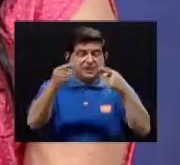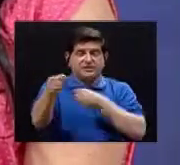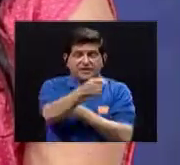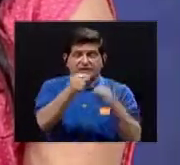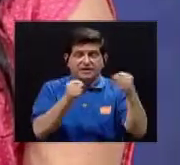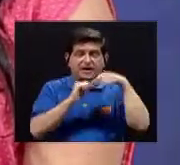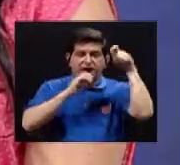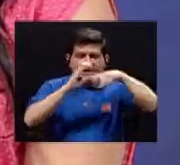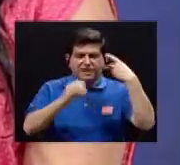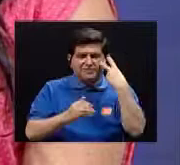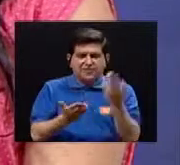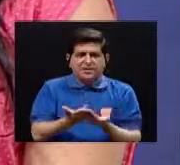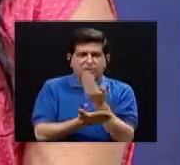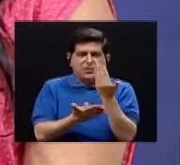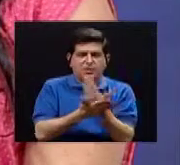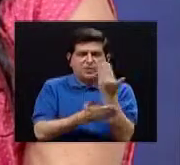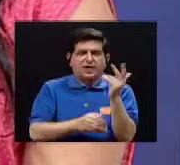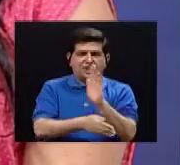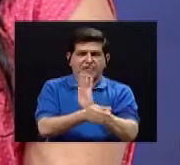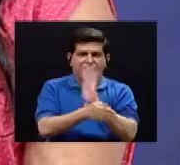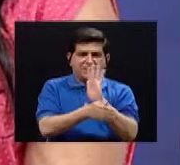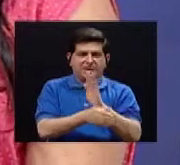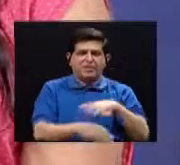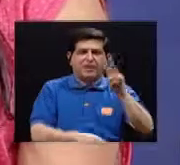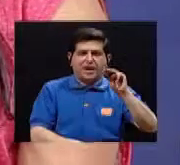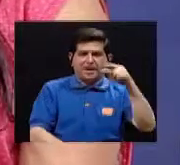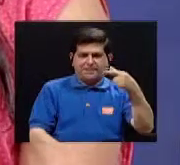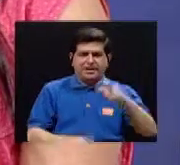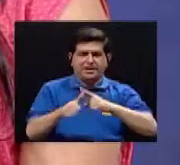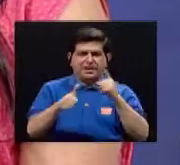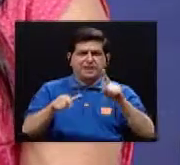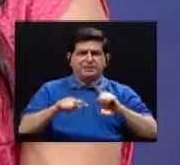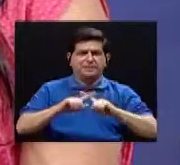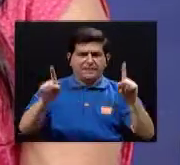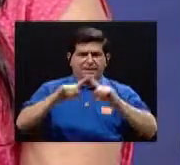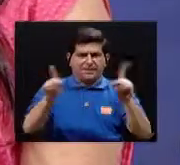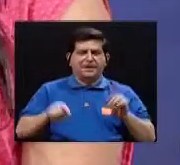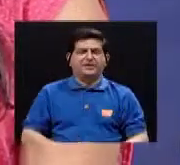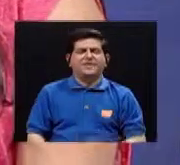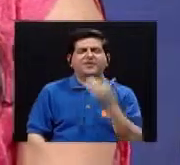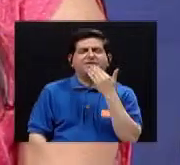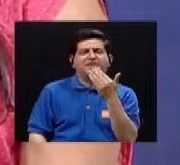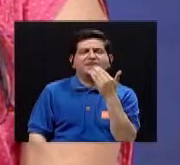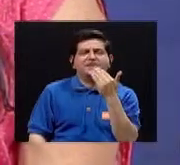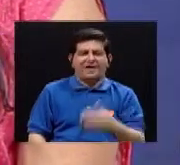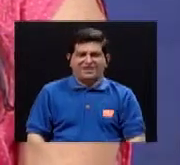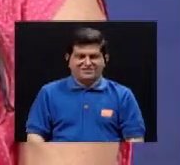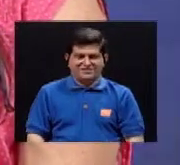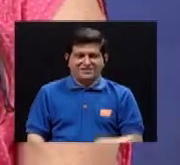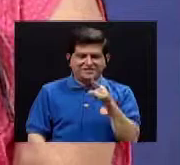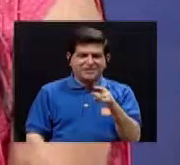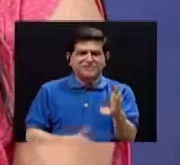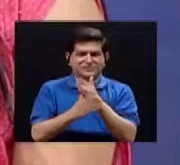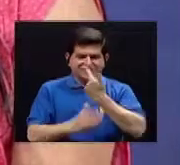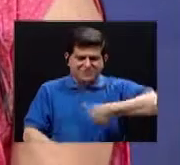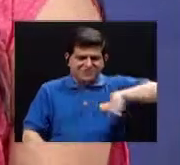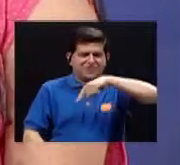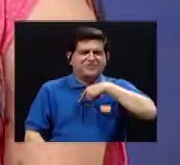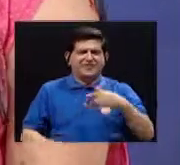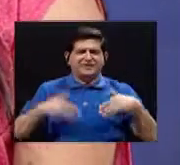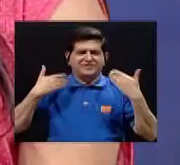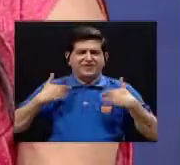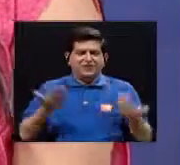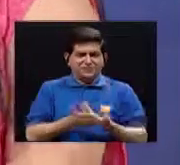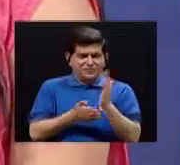puede ir a las salas de cine a ver la nueva película de miguel gómez pero por supuesto primero hay que agradecerle miguel muchas gracias por estar aquí con nosotros y compartir con